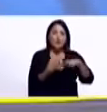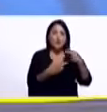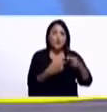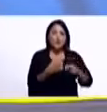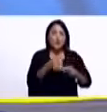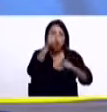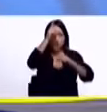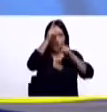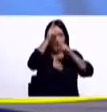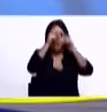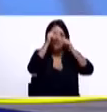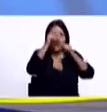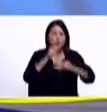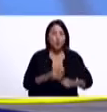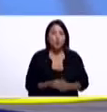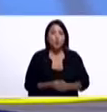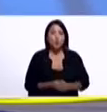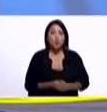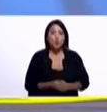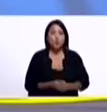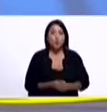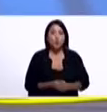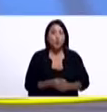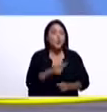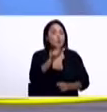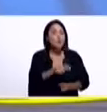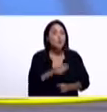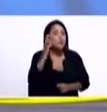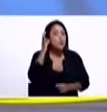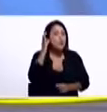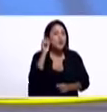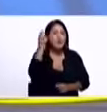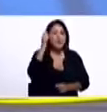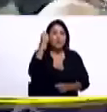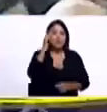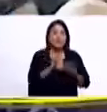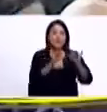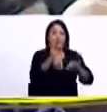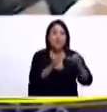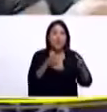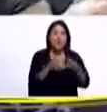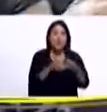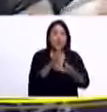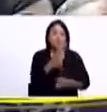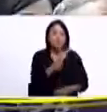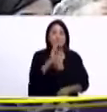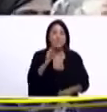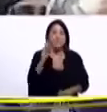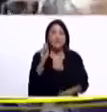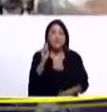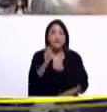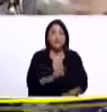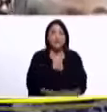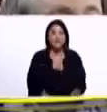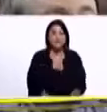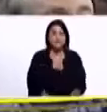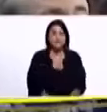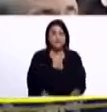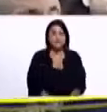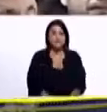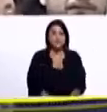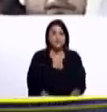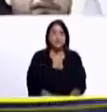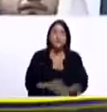Tupamaro, a la diputada Ilenia Medina, secretaria general del Partido Patria para Todos, a